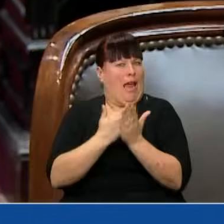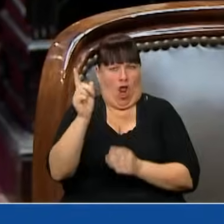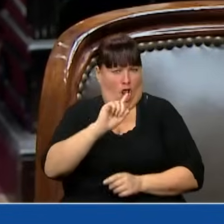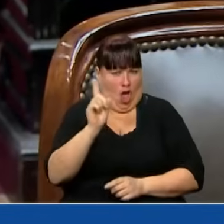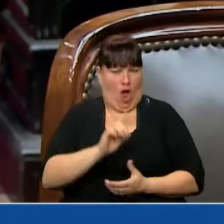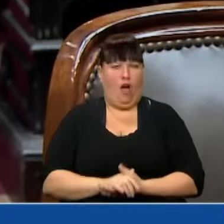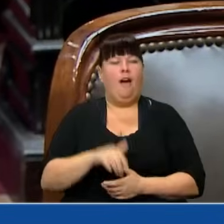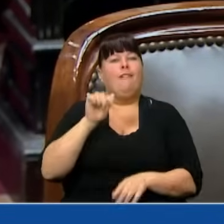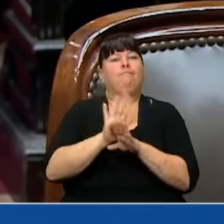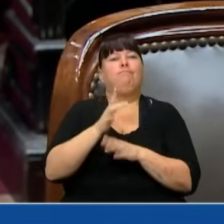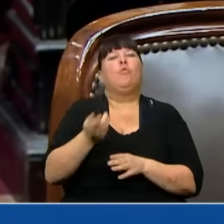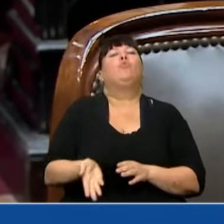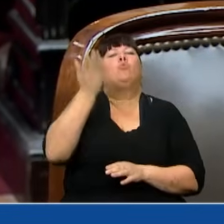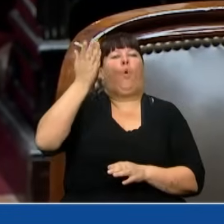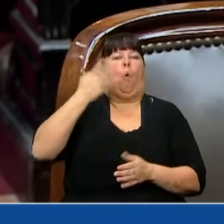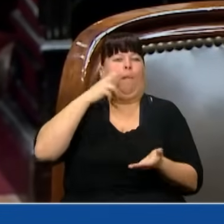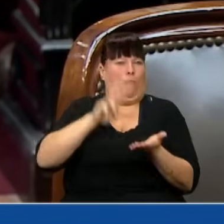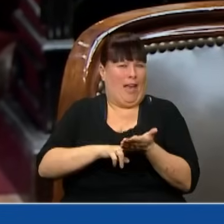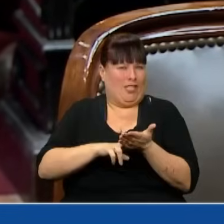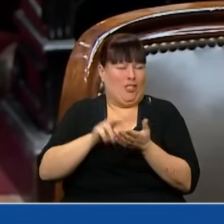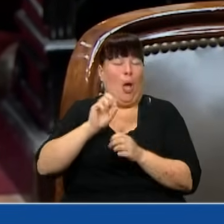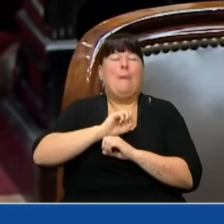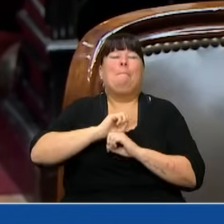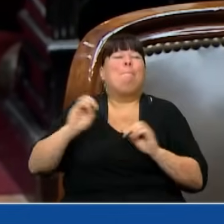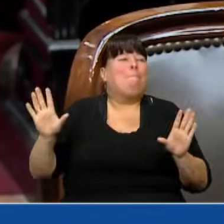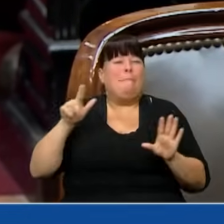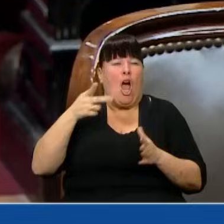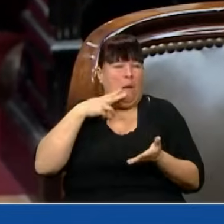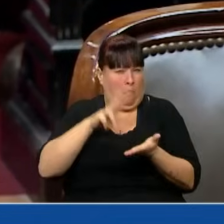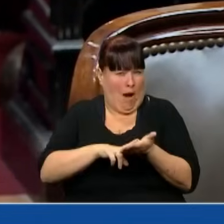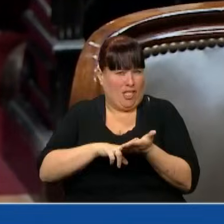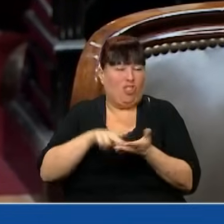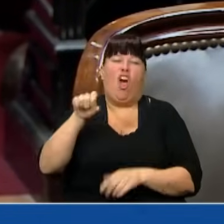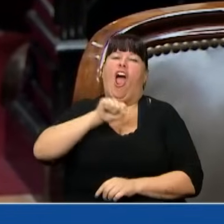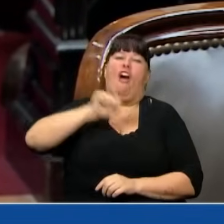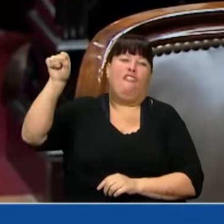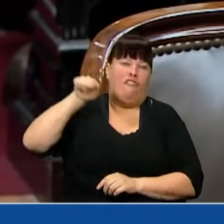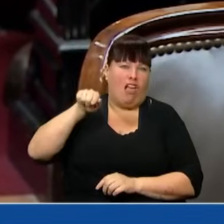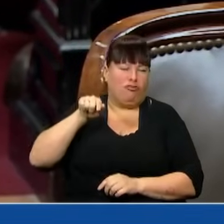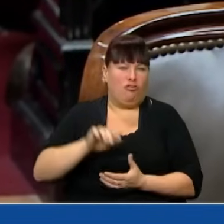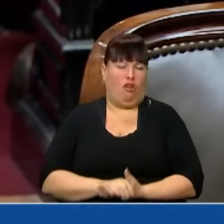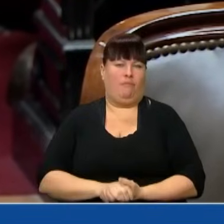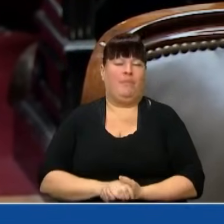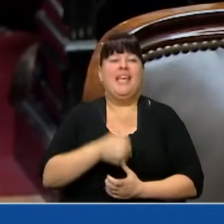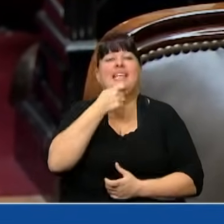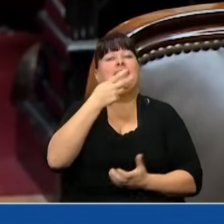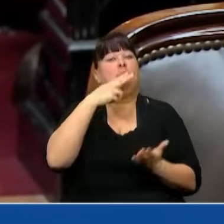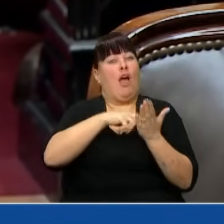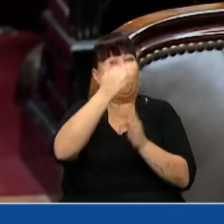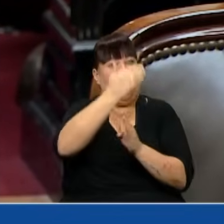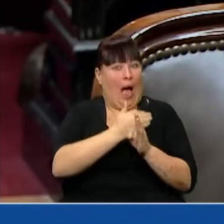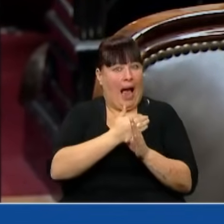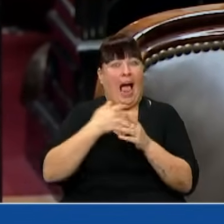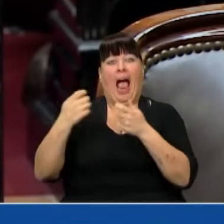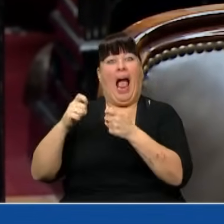es una suba de impuestos, del peor de los impuestos, la inflación. Bajar impuestos sin bajar